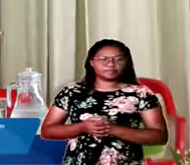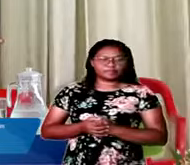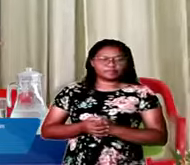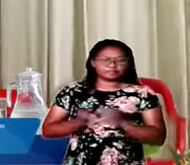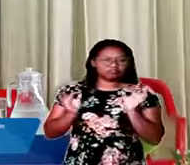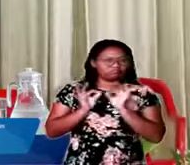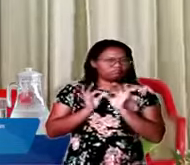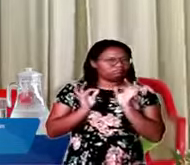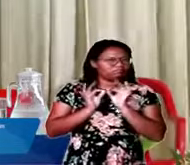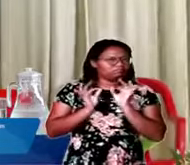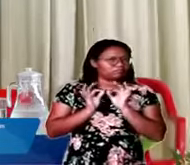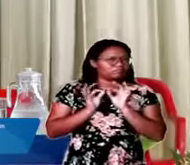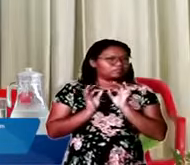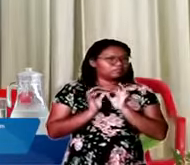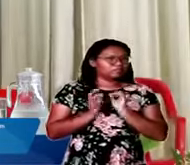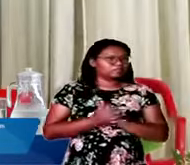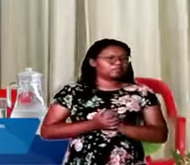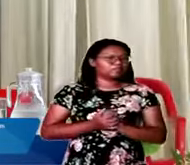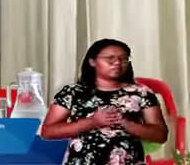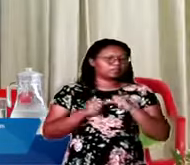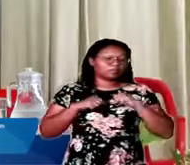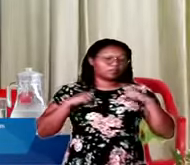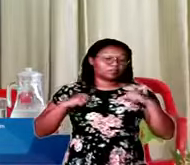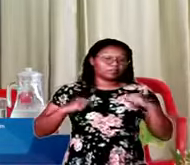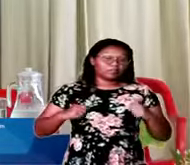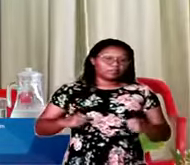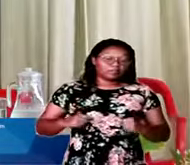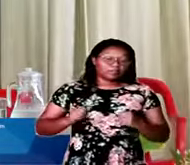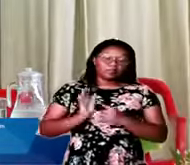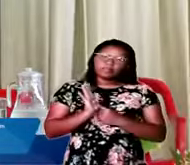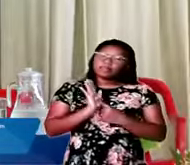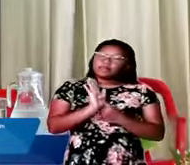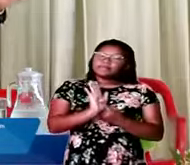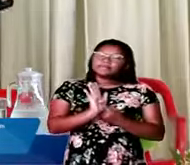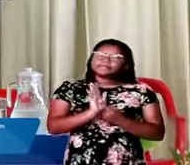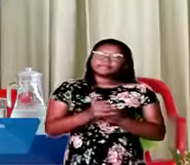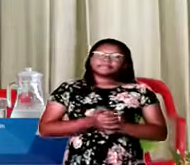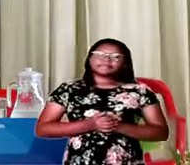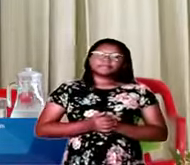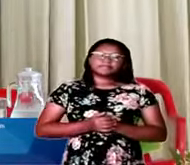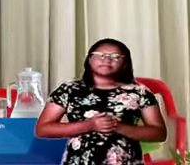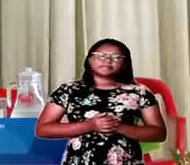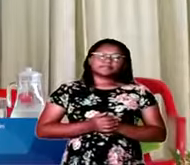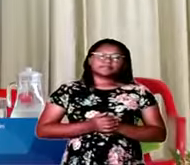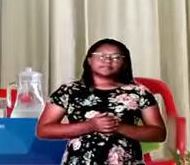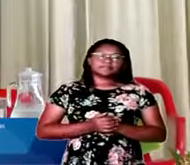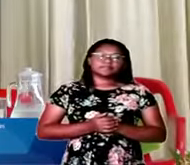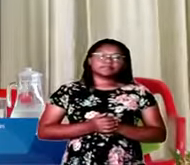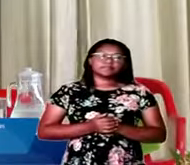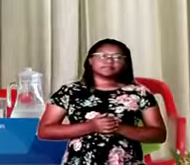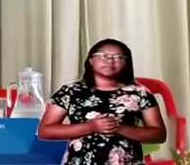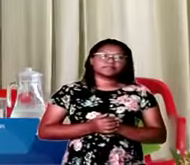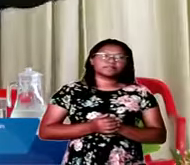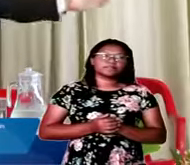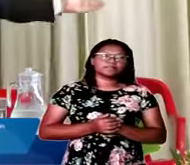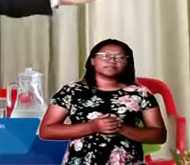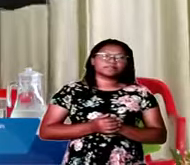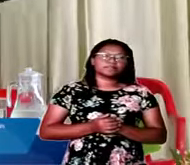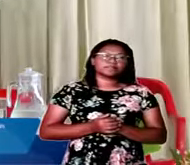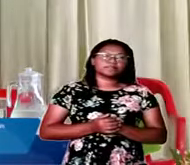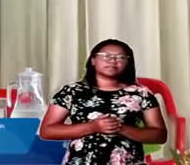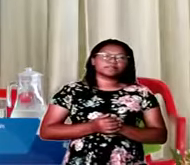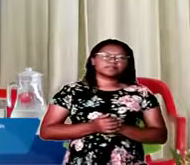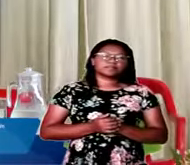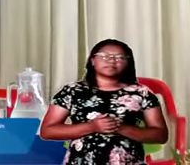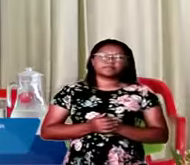sencillamente los sacerdotes representan la línea esa universal de la